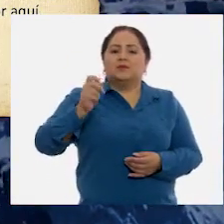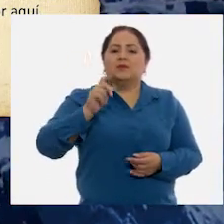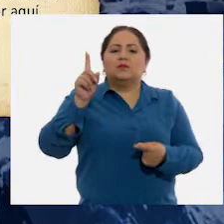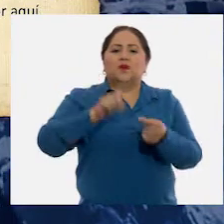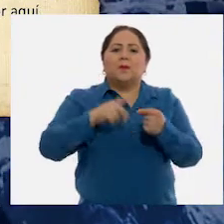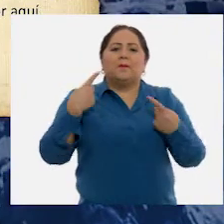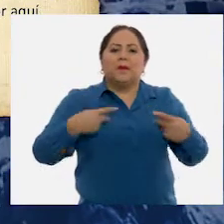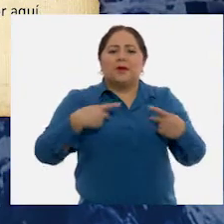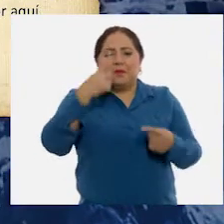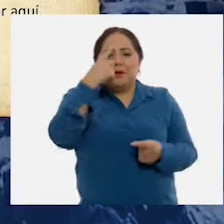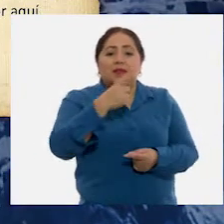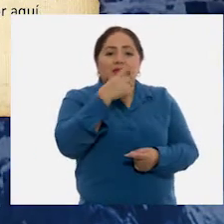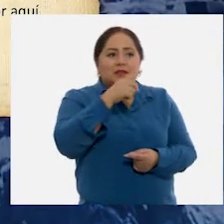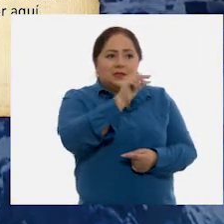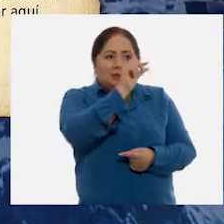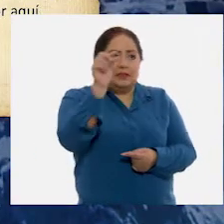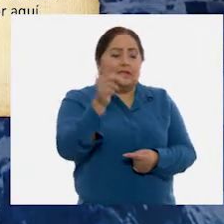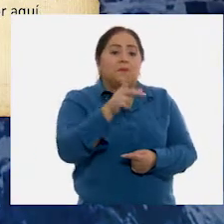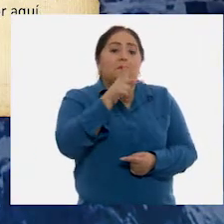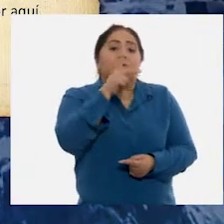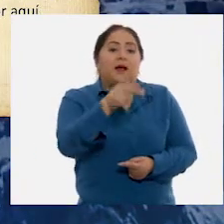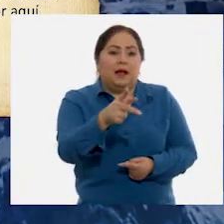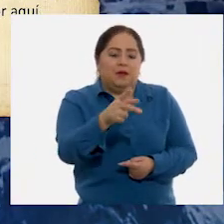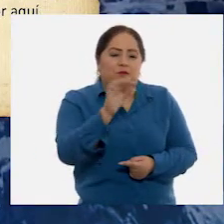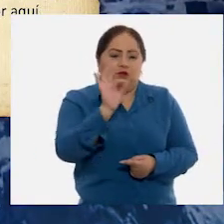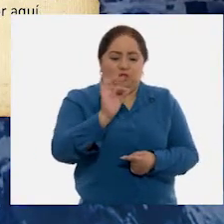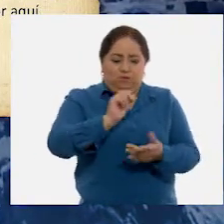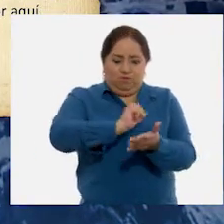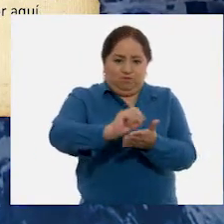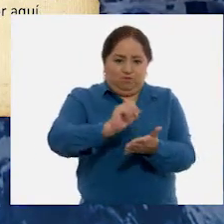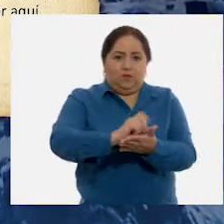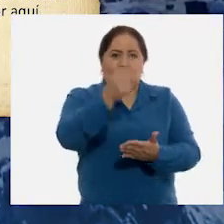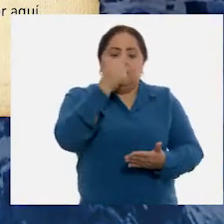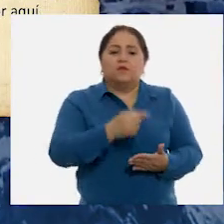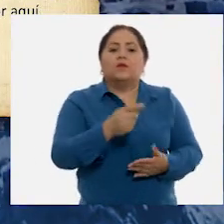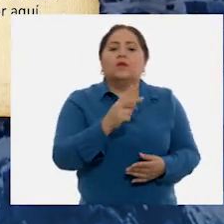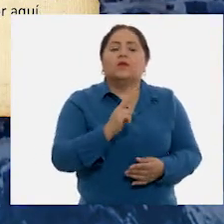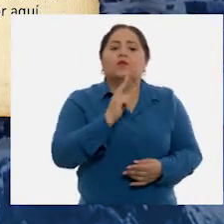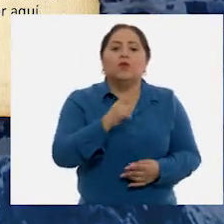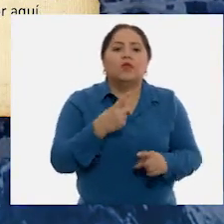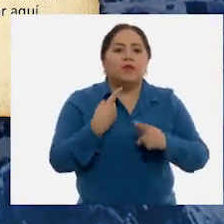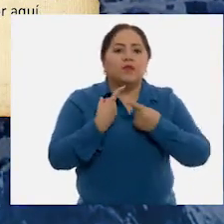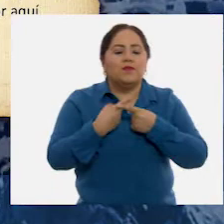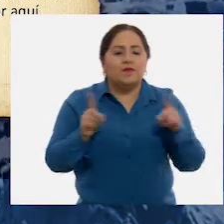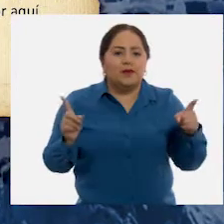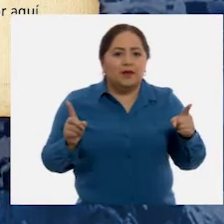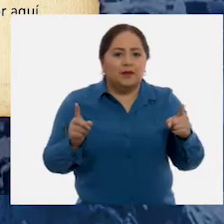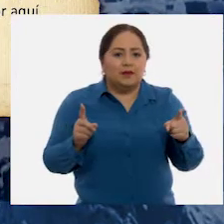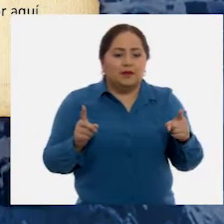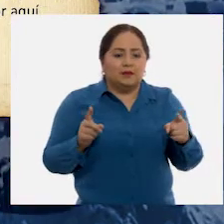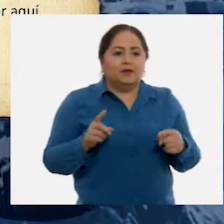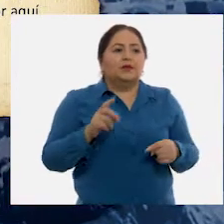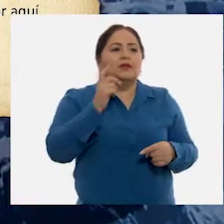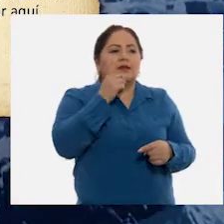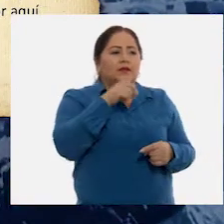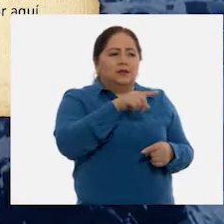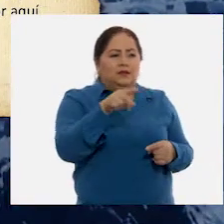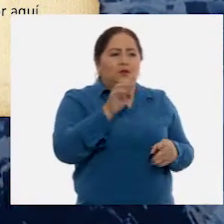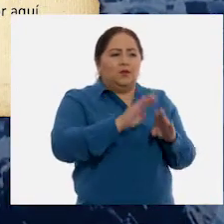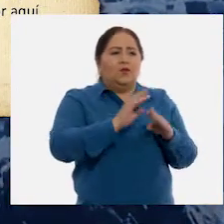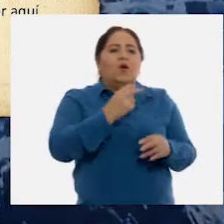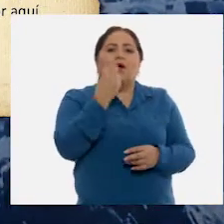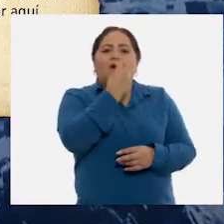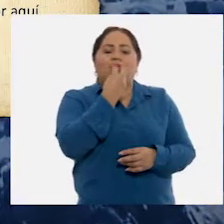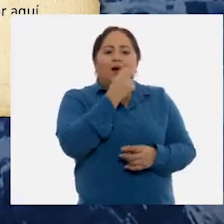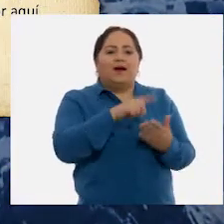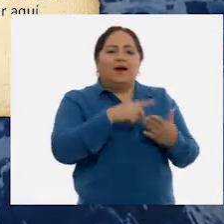autor para indicar que así pronuncia la palabra el personaje. Aquí es decir que está imitando el lenguaje oral.